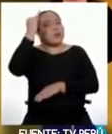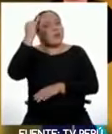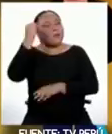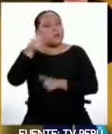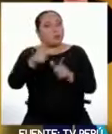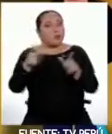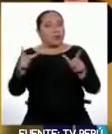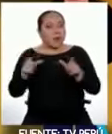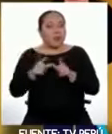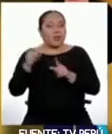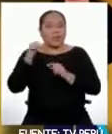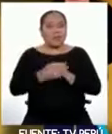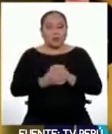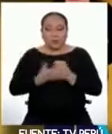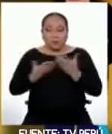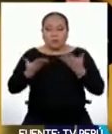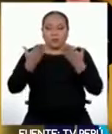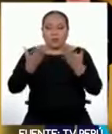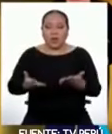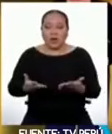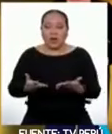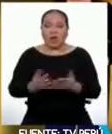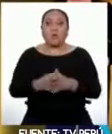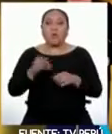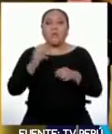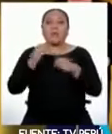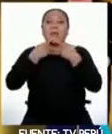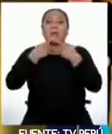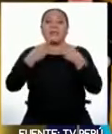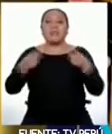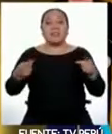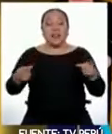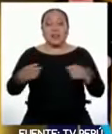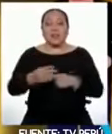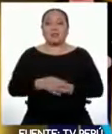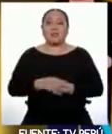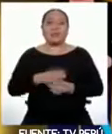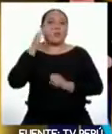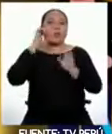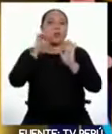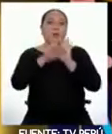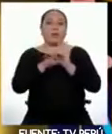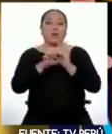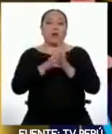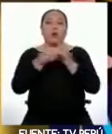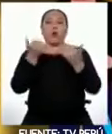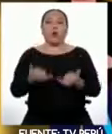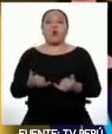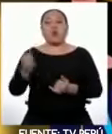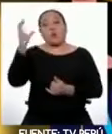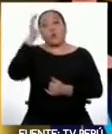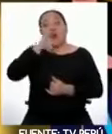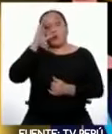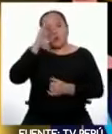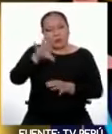que responde a un propósito, que puede ser organizadas. Por ejemplo, hoy buscamos identificar cuáles son